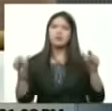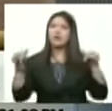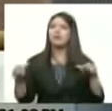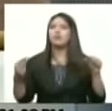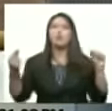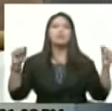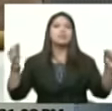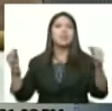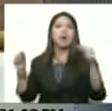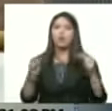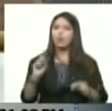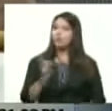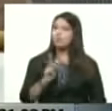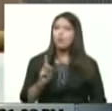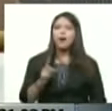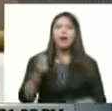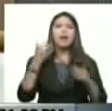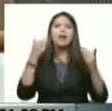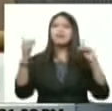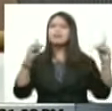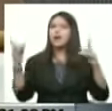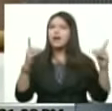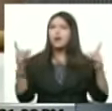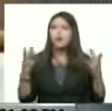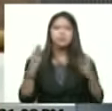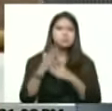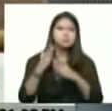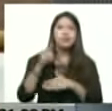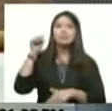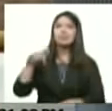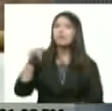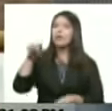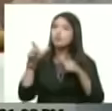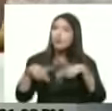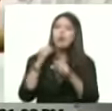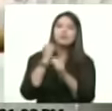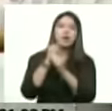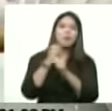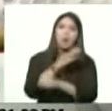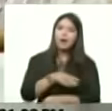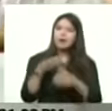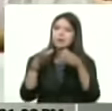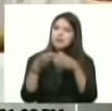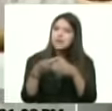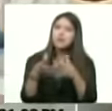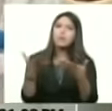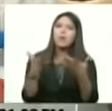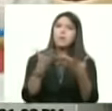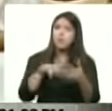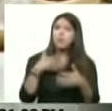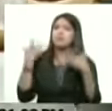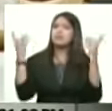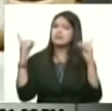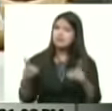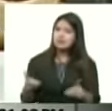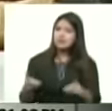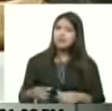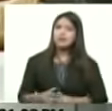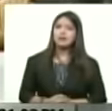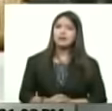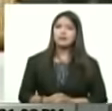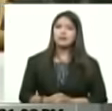diálogo. El diálogo se queda corto. Esto tiene que ser un espacio de trabajo en equipo para la toma de decisiones de